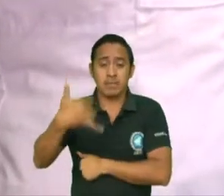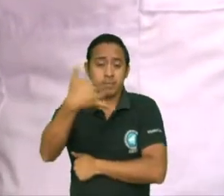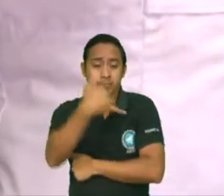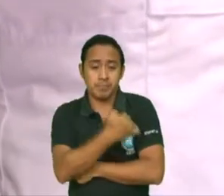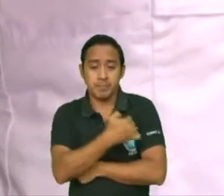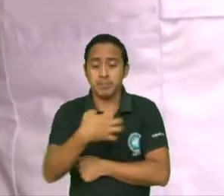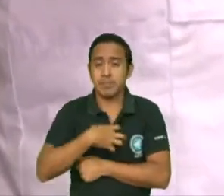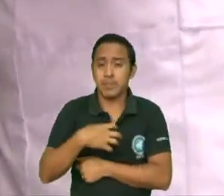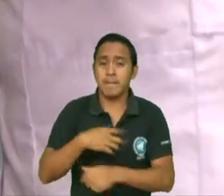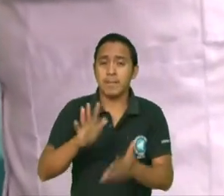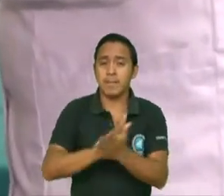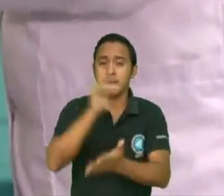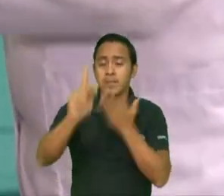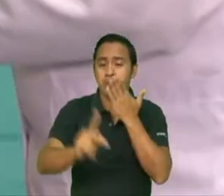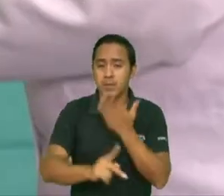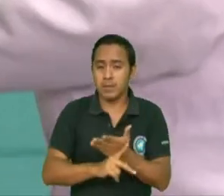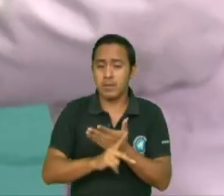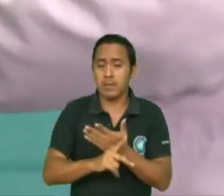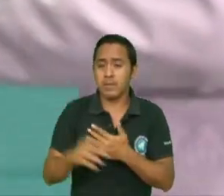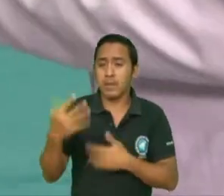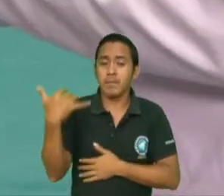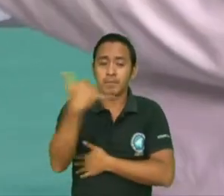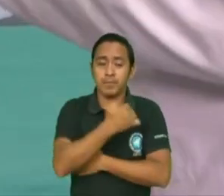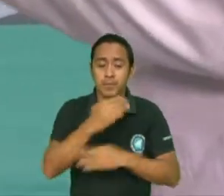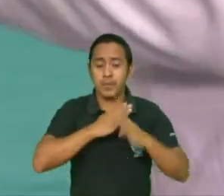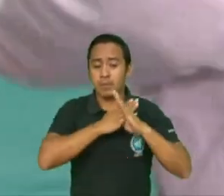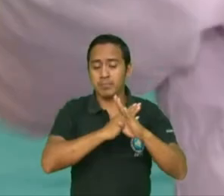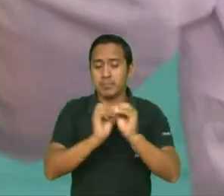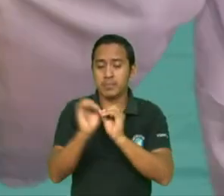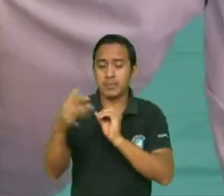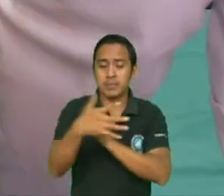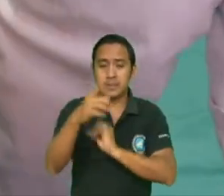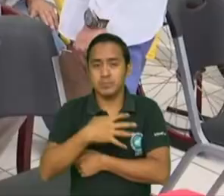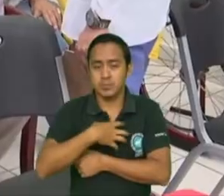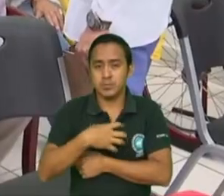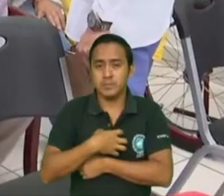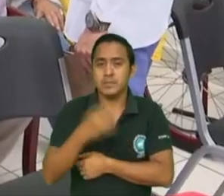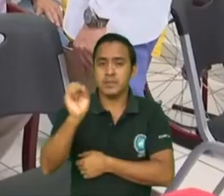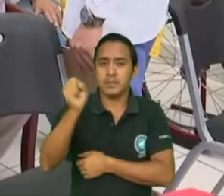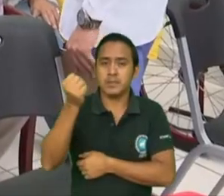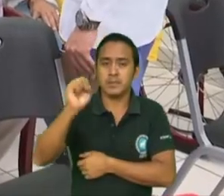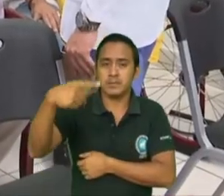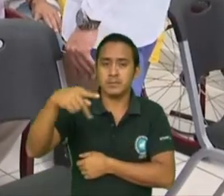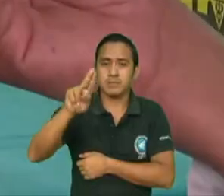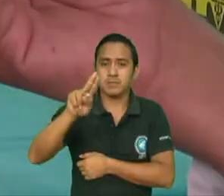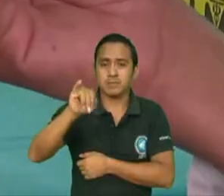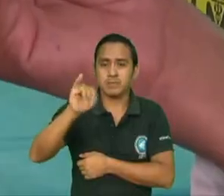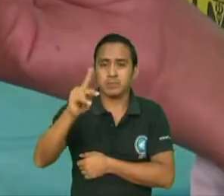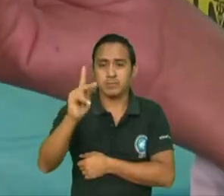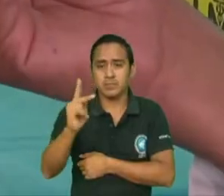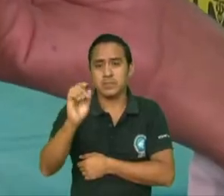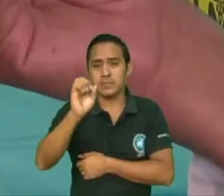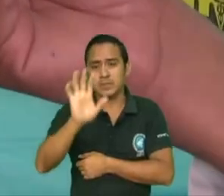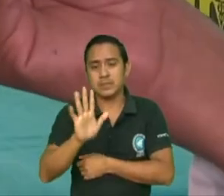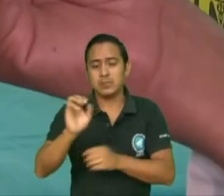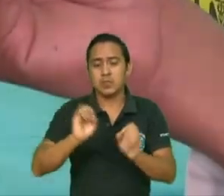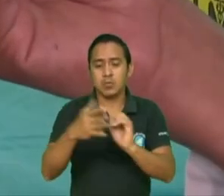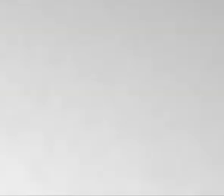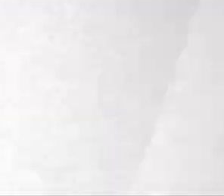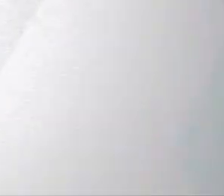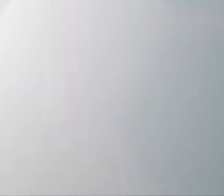en salud nicaragüenses han señalado que la medida del minsa a provocar temor en la población ocasionando que algunos pacientes se nieguen a